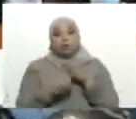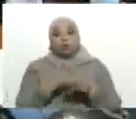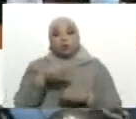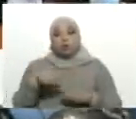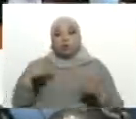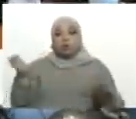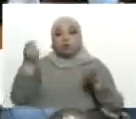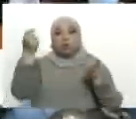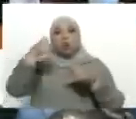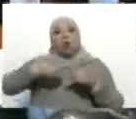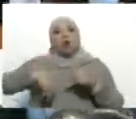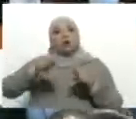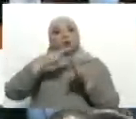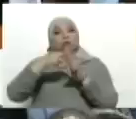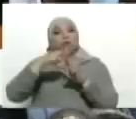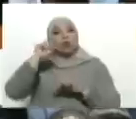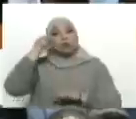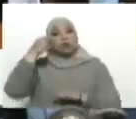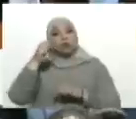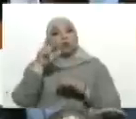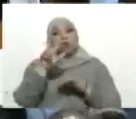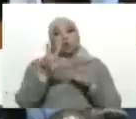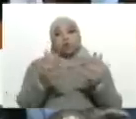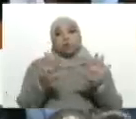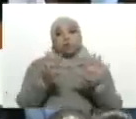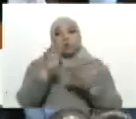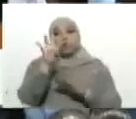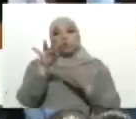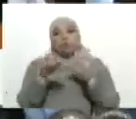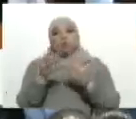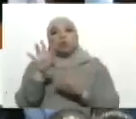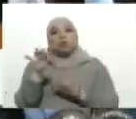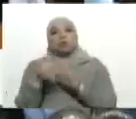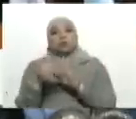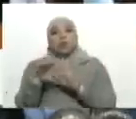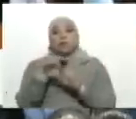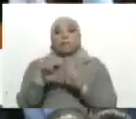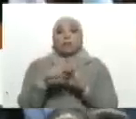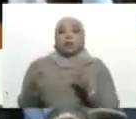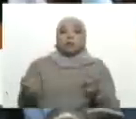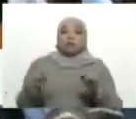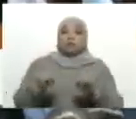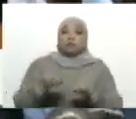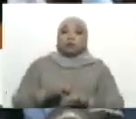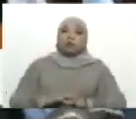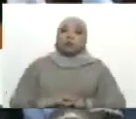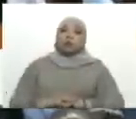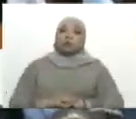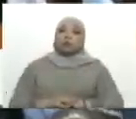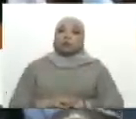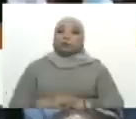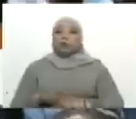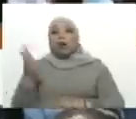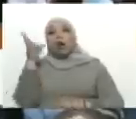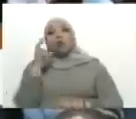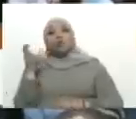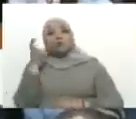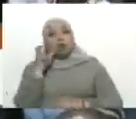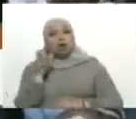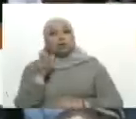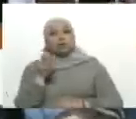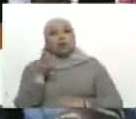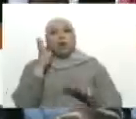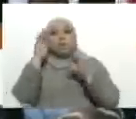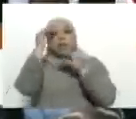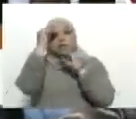el día de hoy recordamos son 929 medidas coercitivas vamos a escuchar parte de lo que sucede